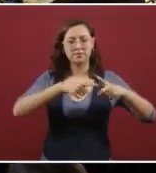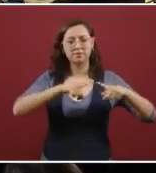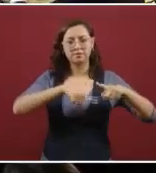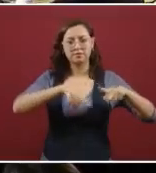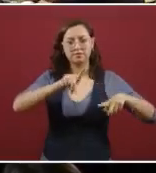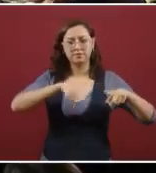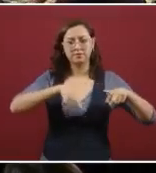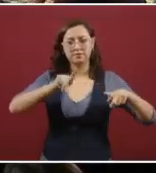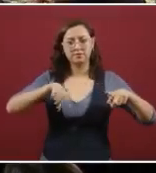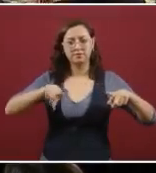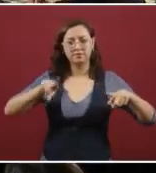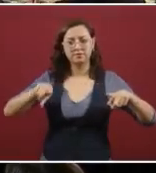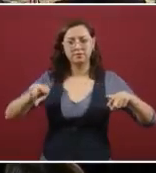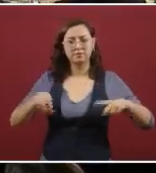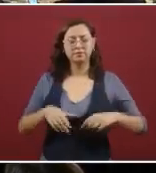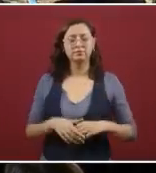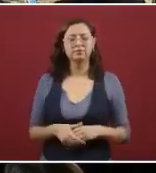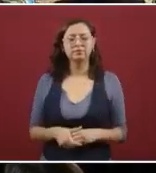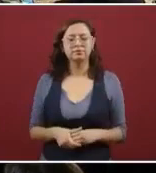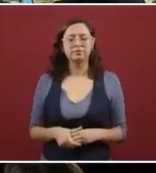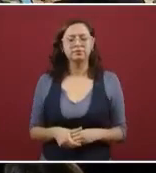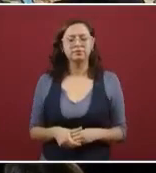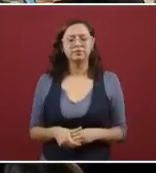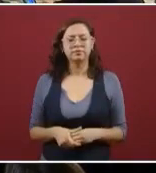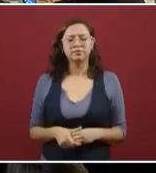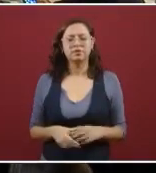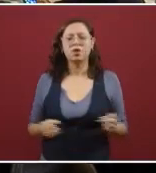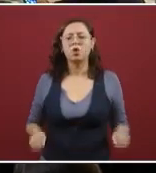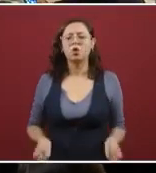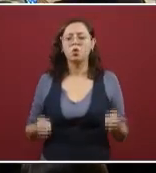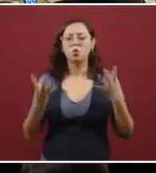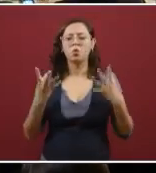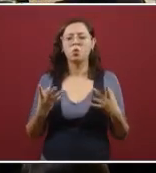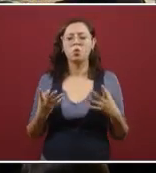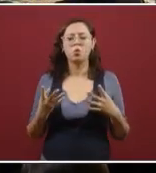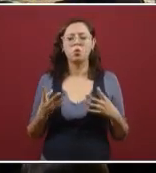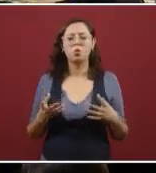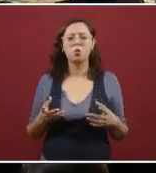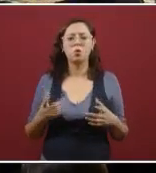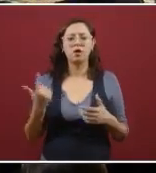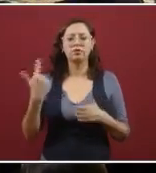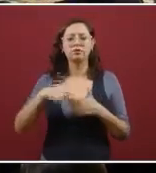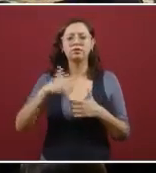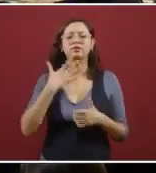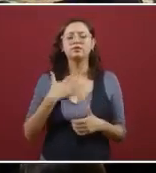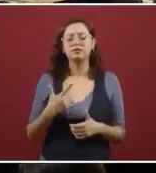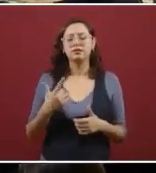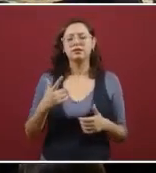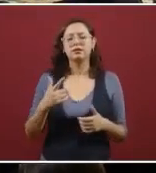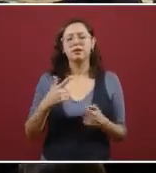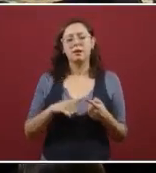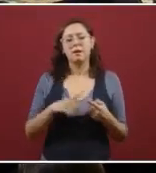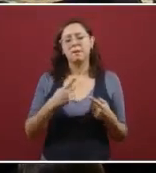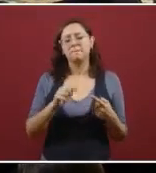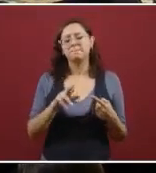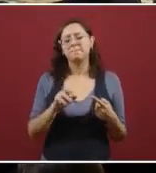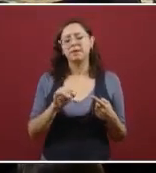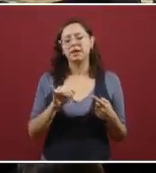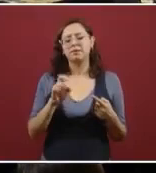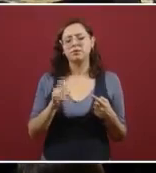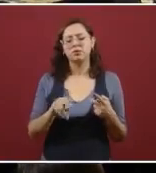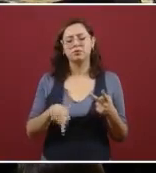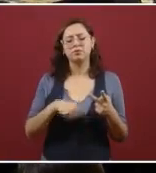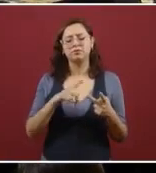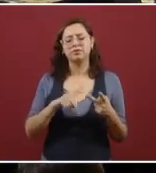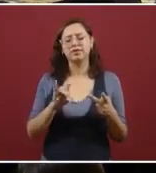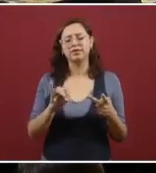que contempla el volumen y las ventas de gasolina regular, premium, diésel y turbocina.